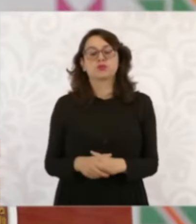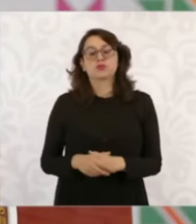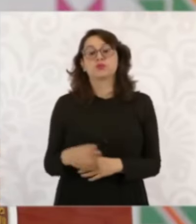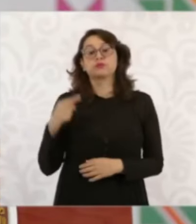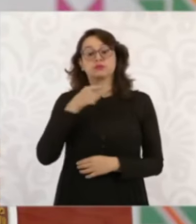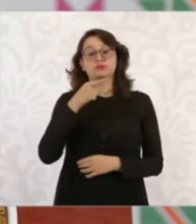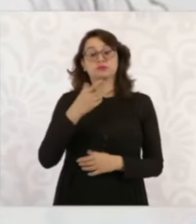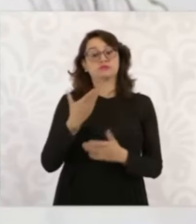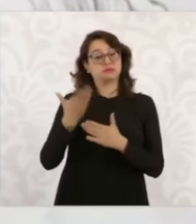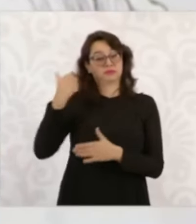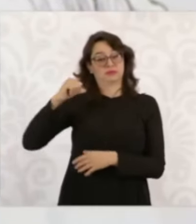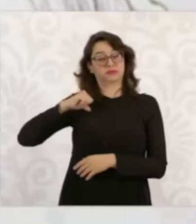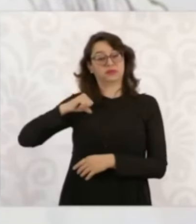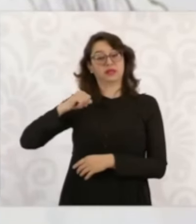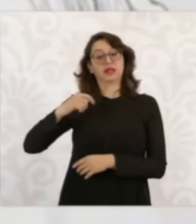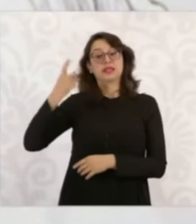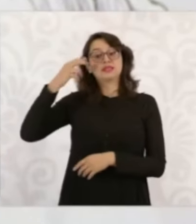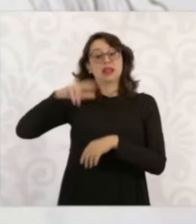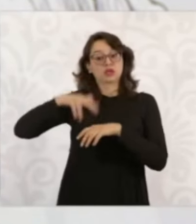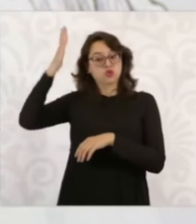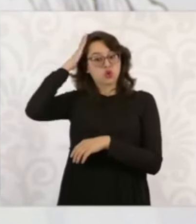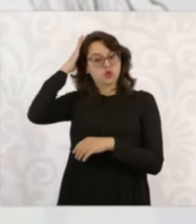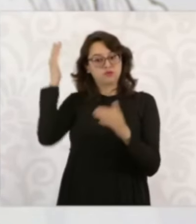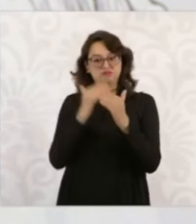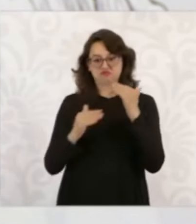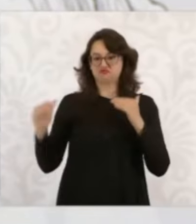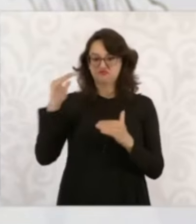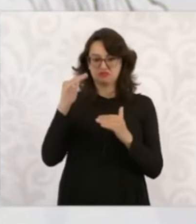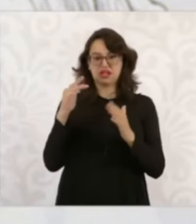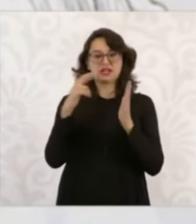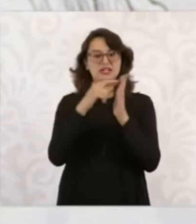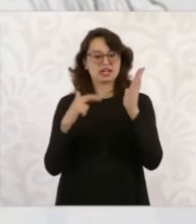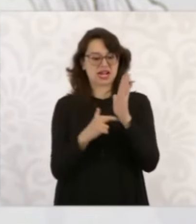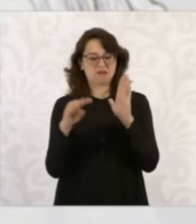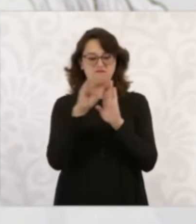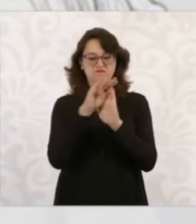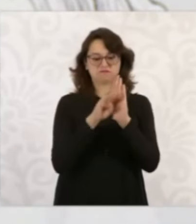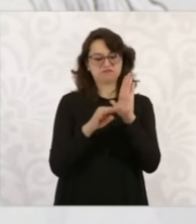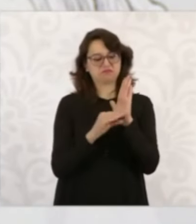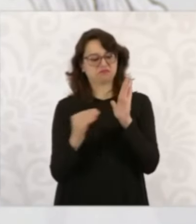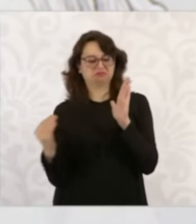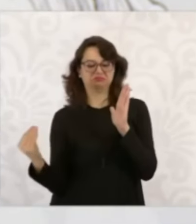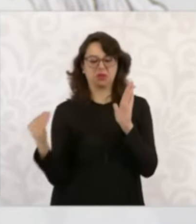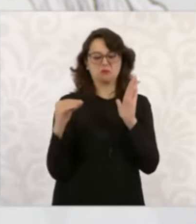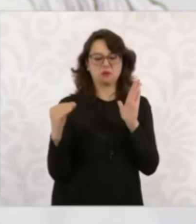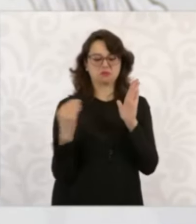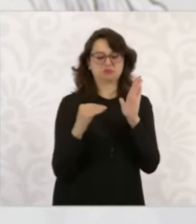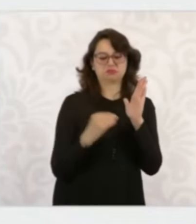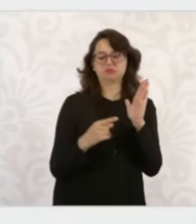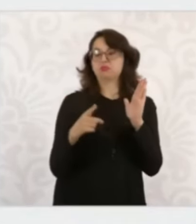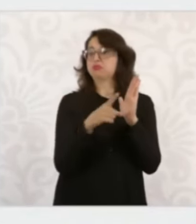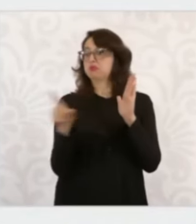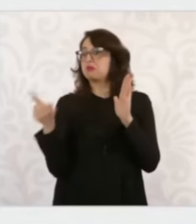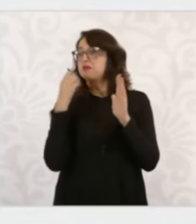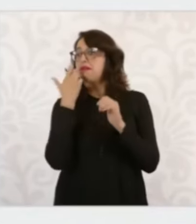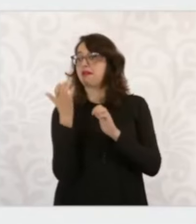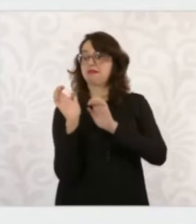hizo unas modificaciones al estatuto, donde aumentaba las cuotas de